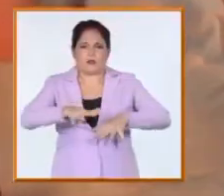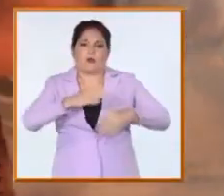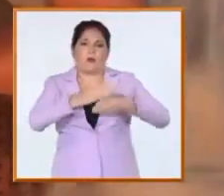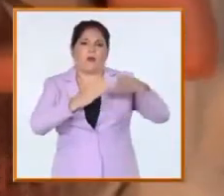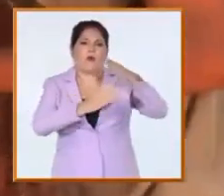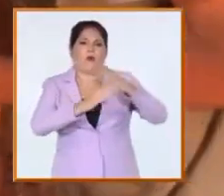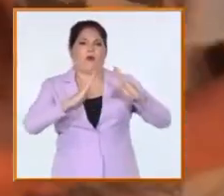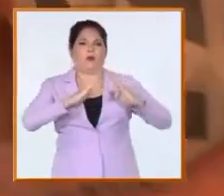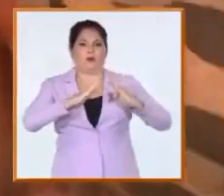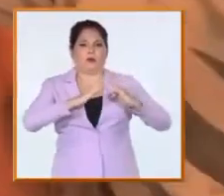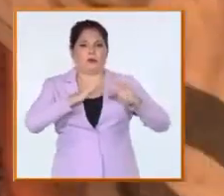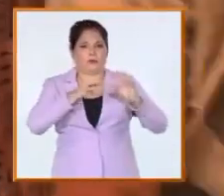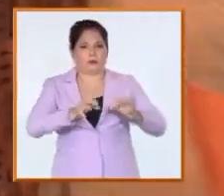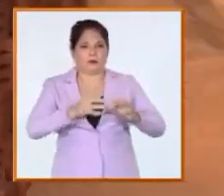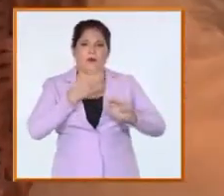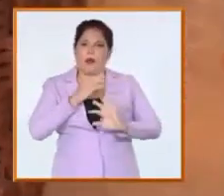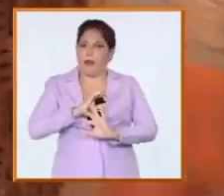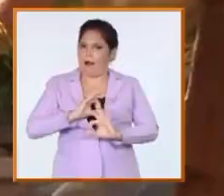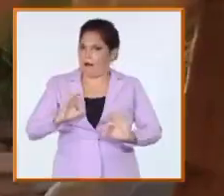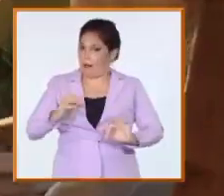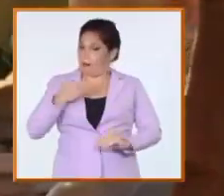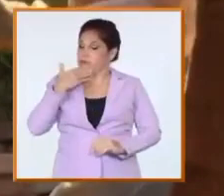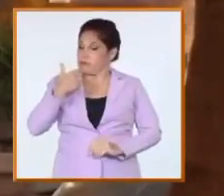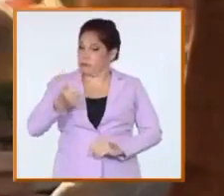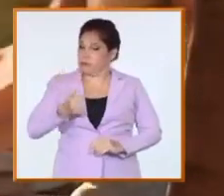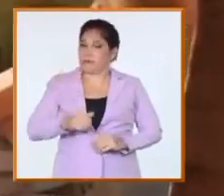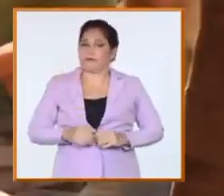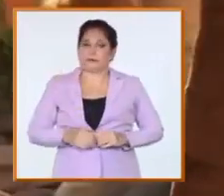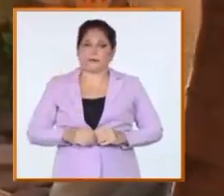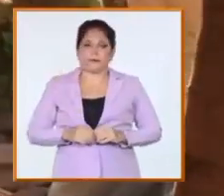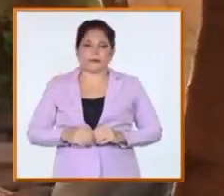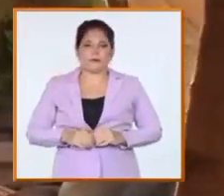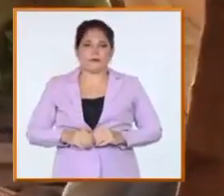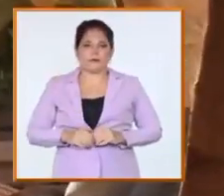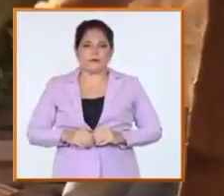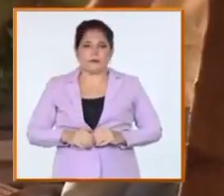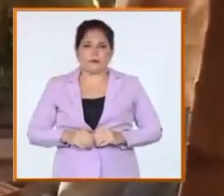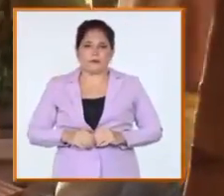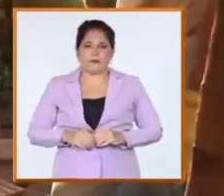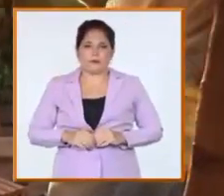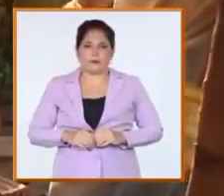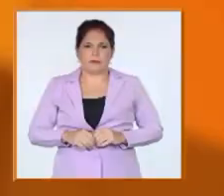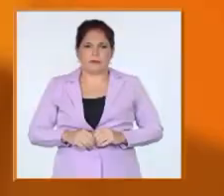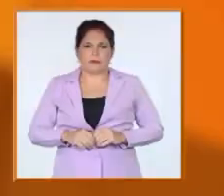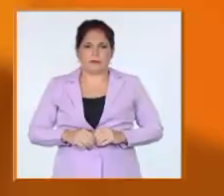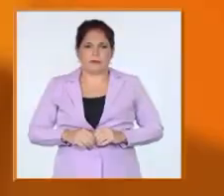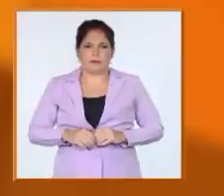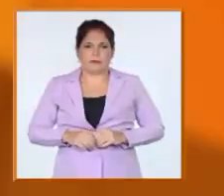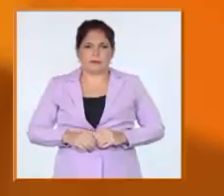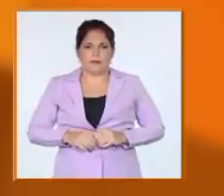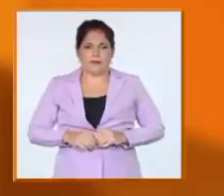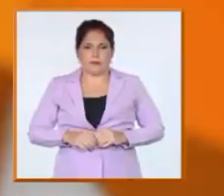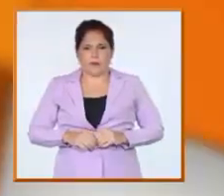sino también en calidad desde Villa Clara Sandra Cristina especial para la mesa redonda